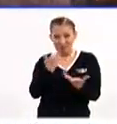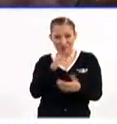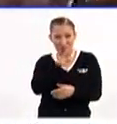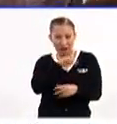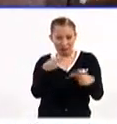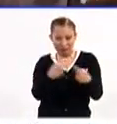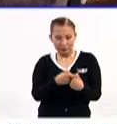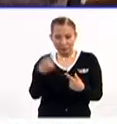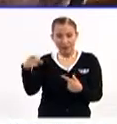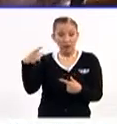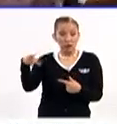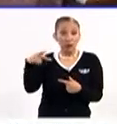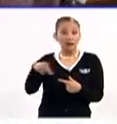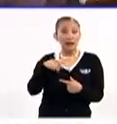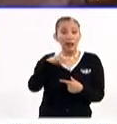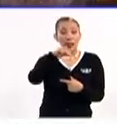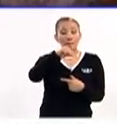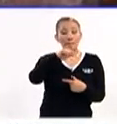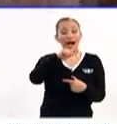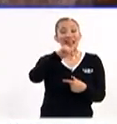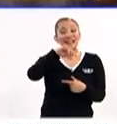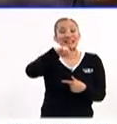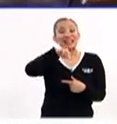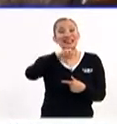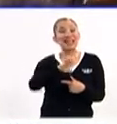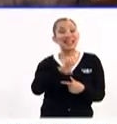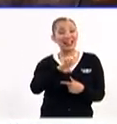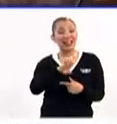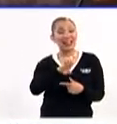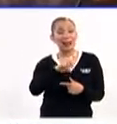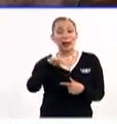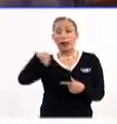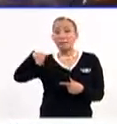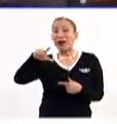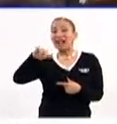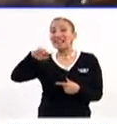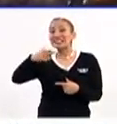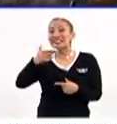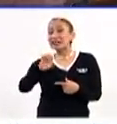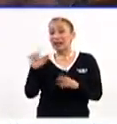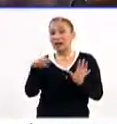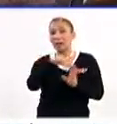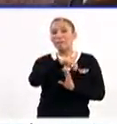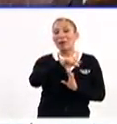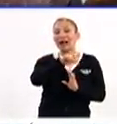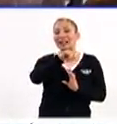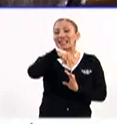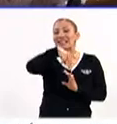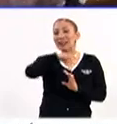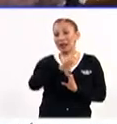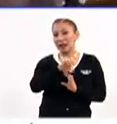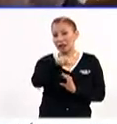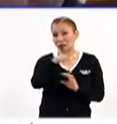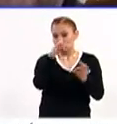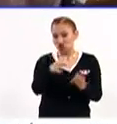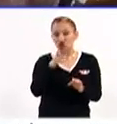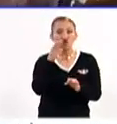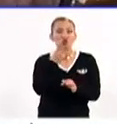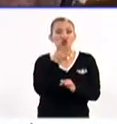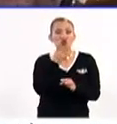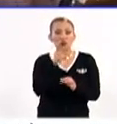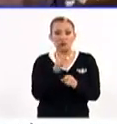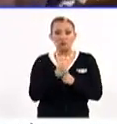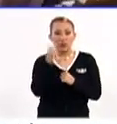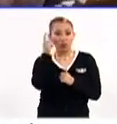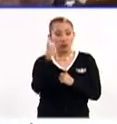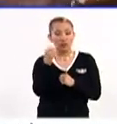O sea, en todo caso sería Maline, no Malinche, el posesivo, Y por el otro lado, otra vez confirma